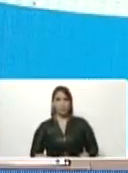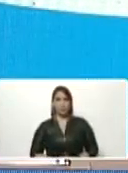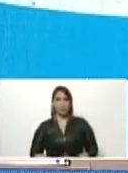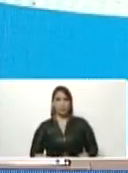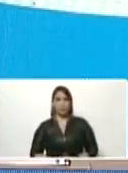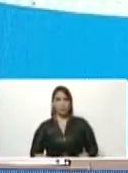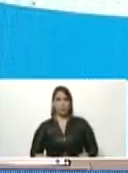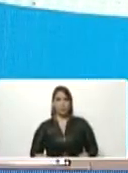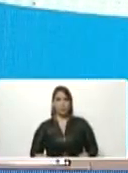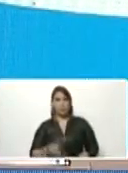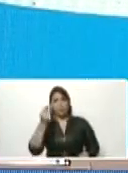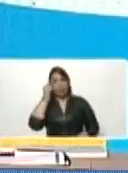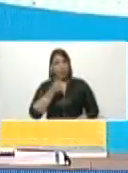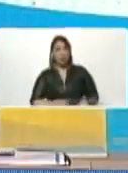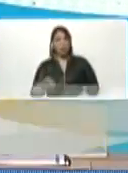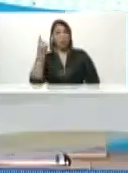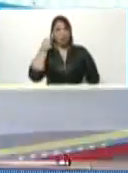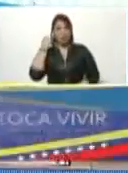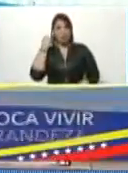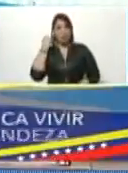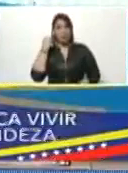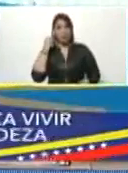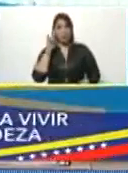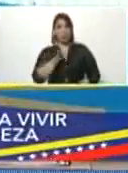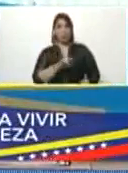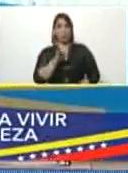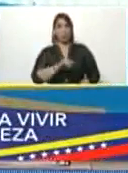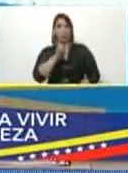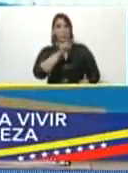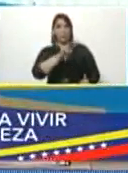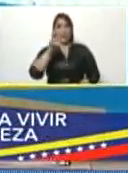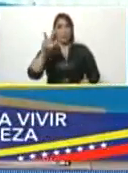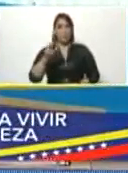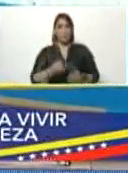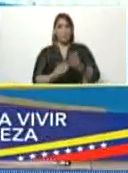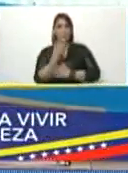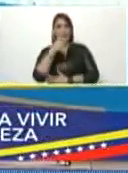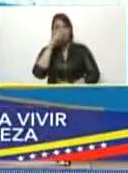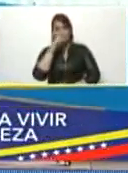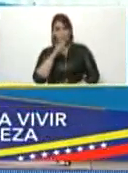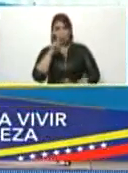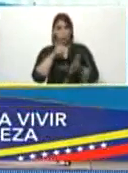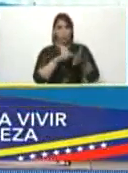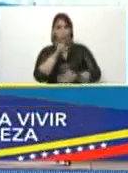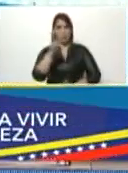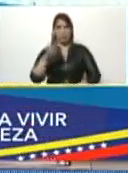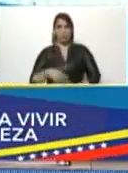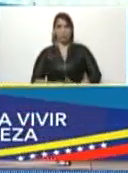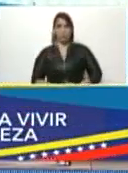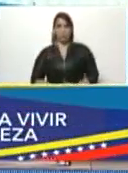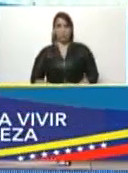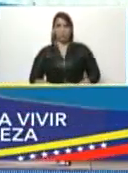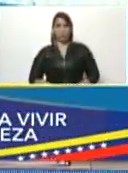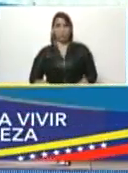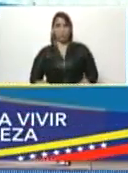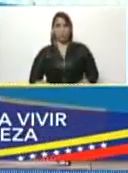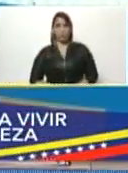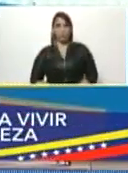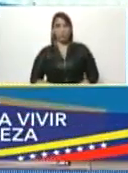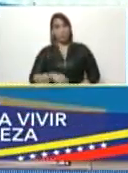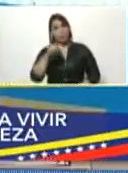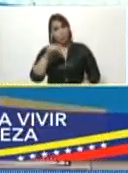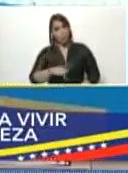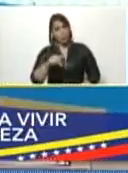entre el día de ayer, lunes 23 de mayo de este año 2022, y hoy